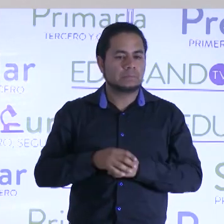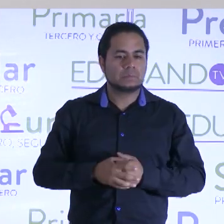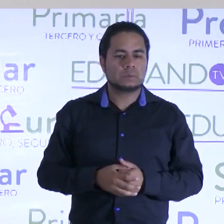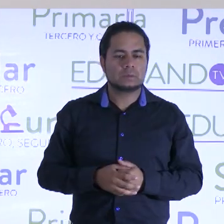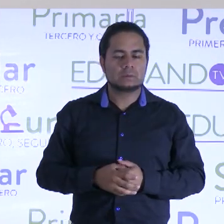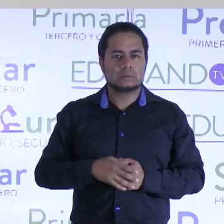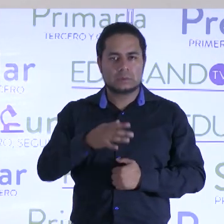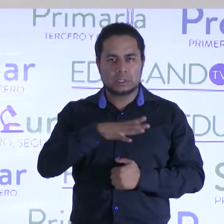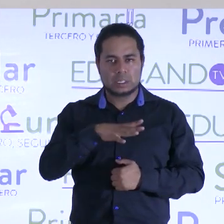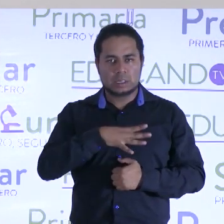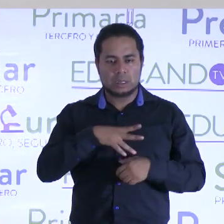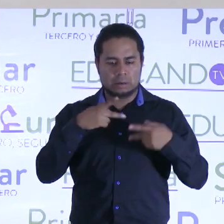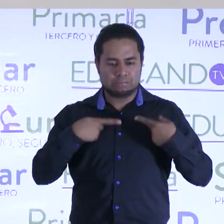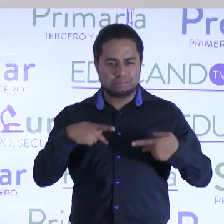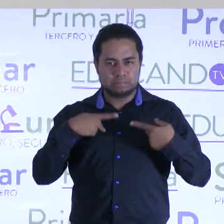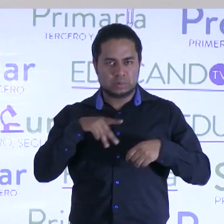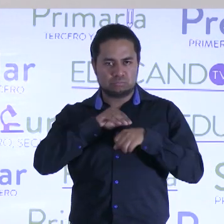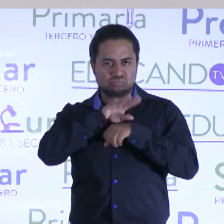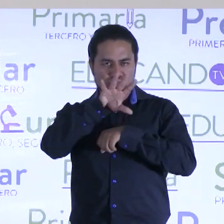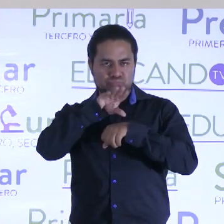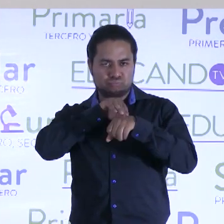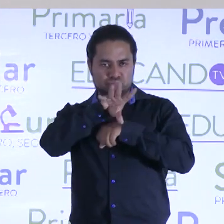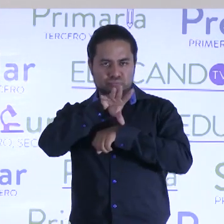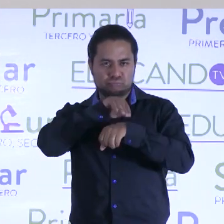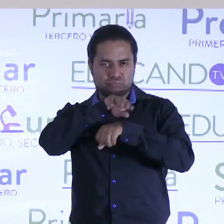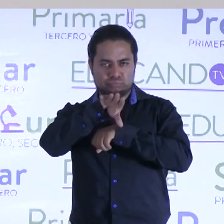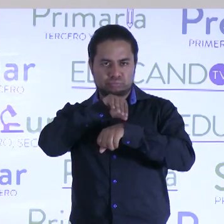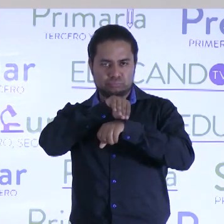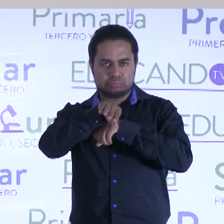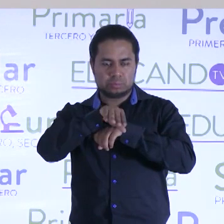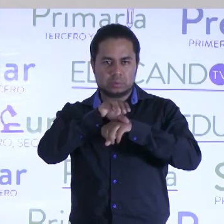un emisor?